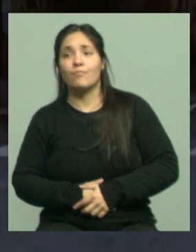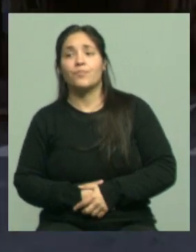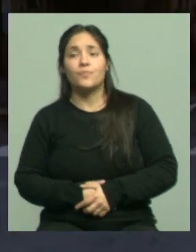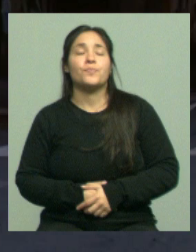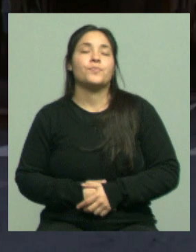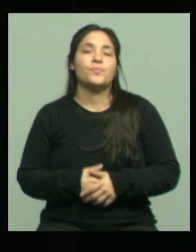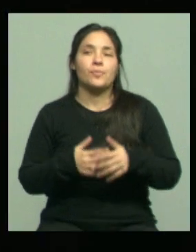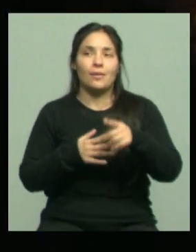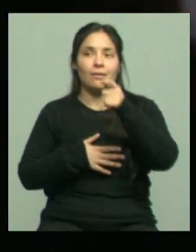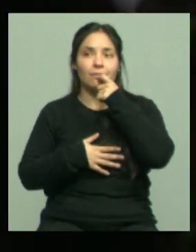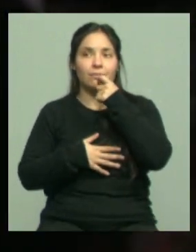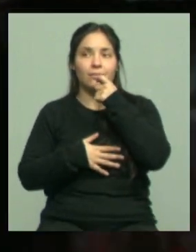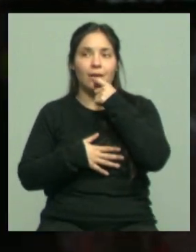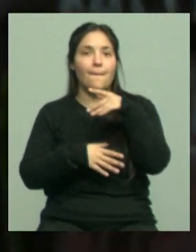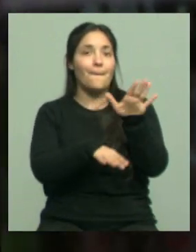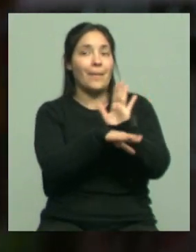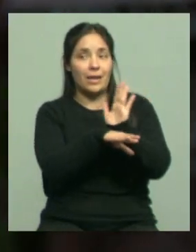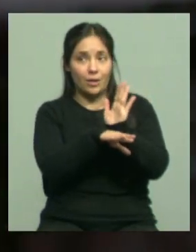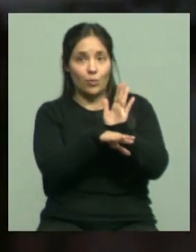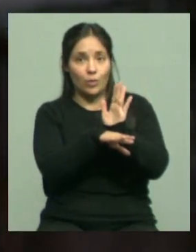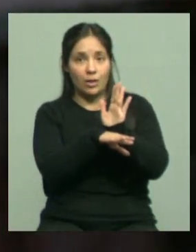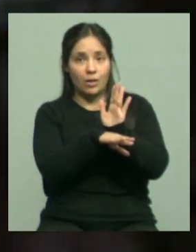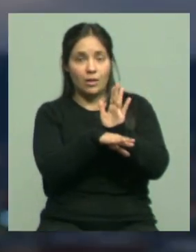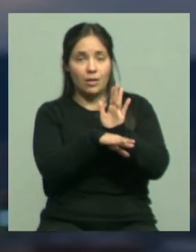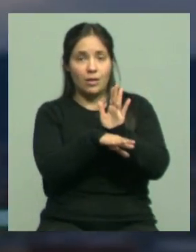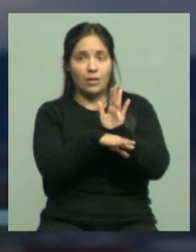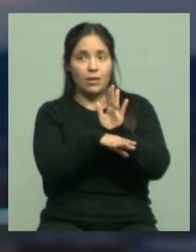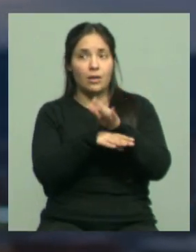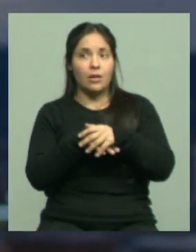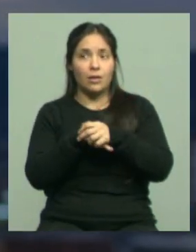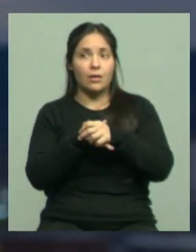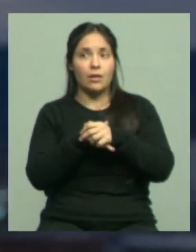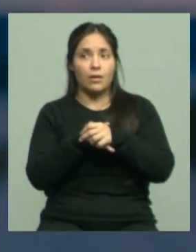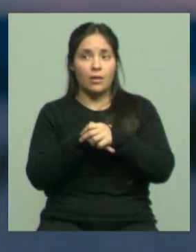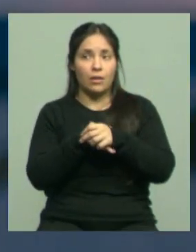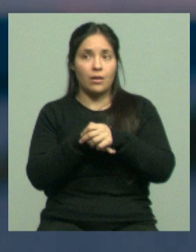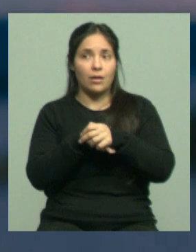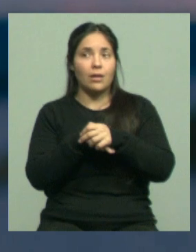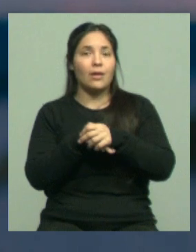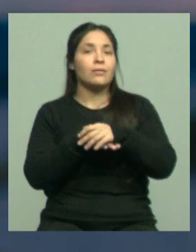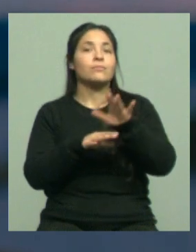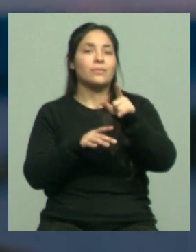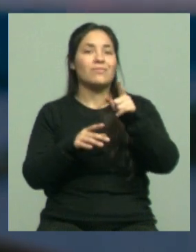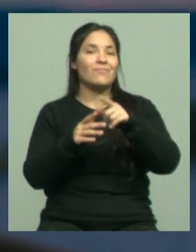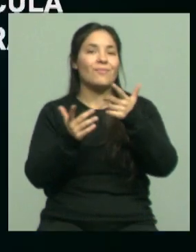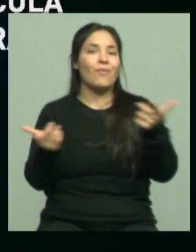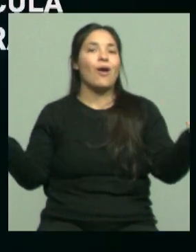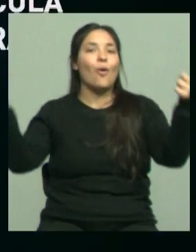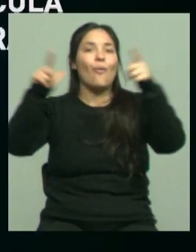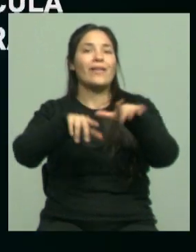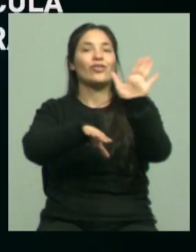Actrices, bueno, Meryl Streep, el ejemplo que claro. das vos, en el último festival de cine que tuvo un reconocimiento, pero digo, es real